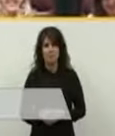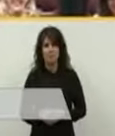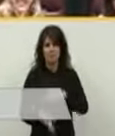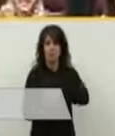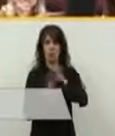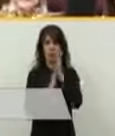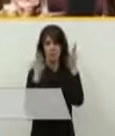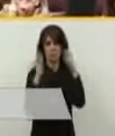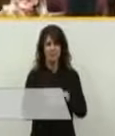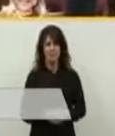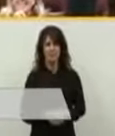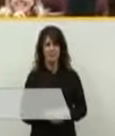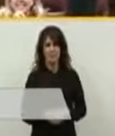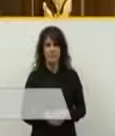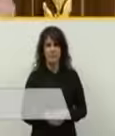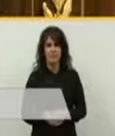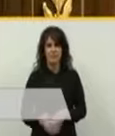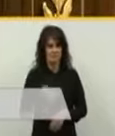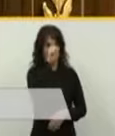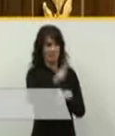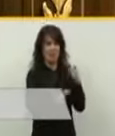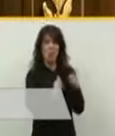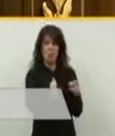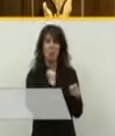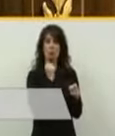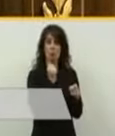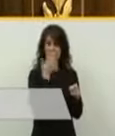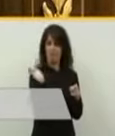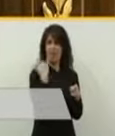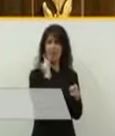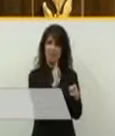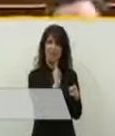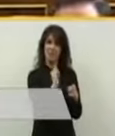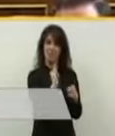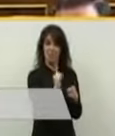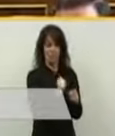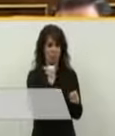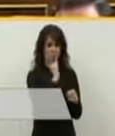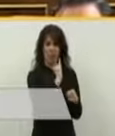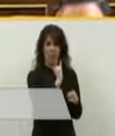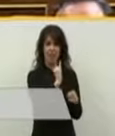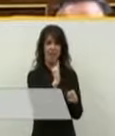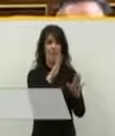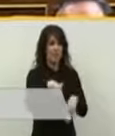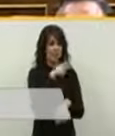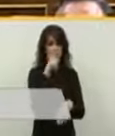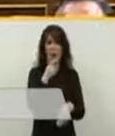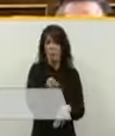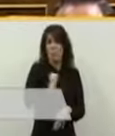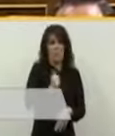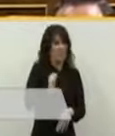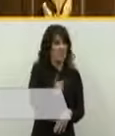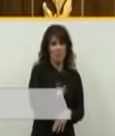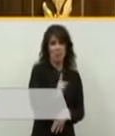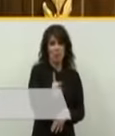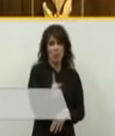ha tenido su oportunidad. Ha tenido su oportunidad y la ha desperdiciado. No ha querido entenderse